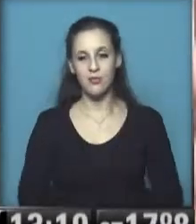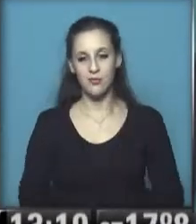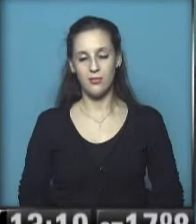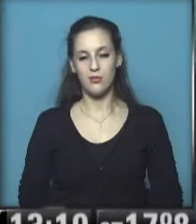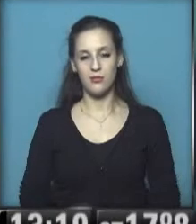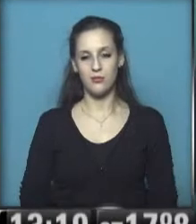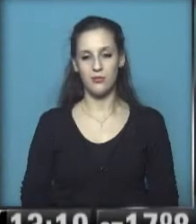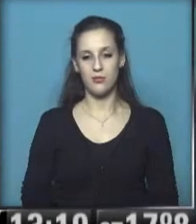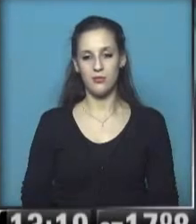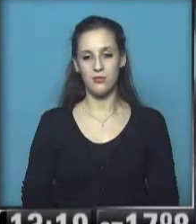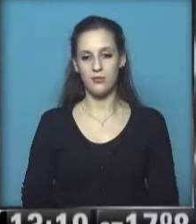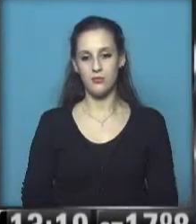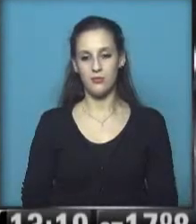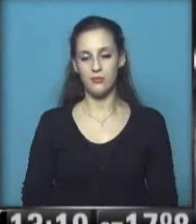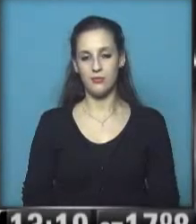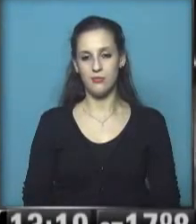considerando